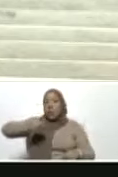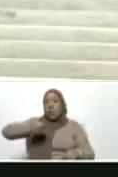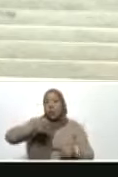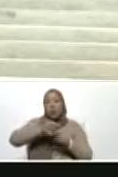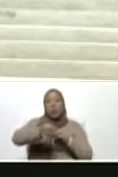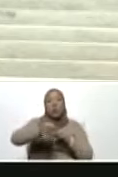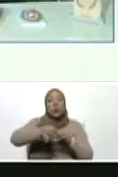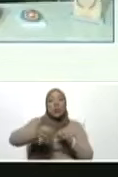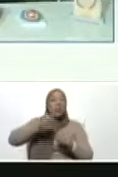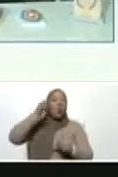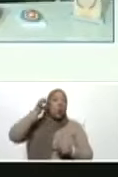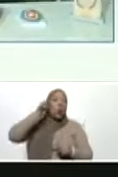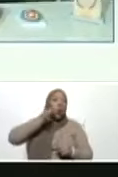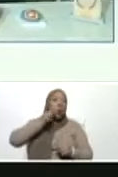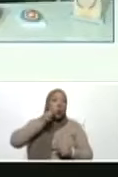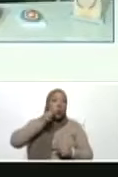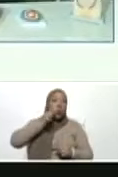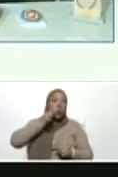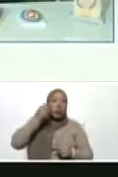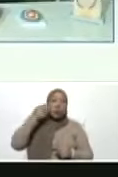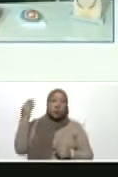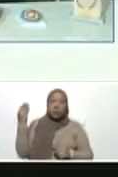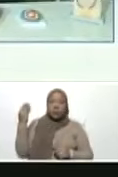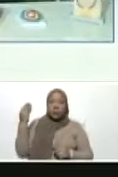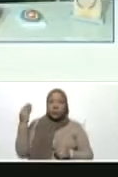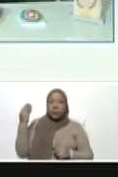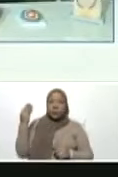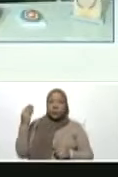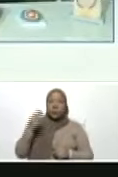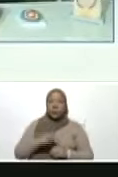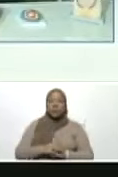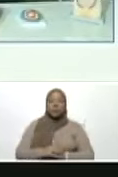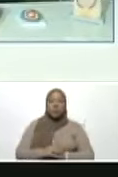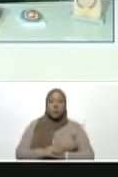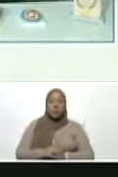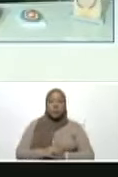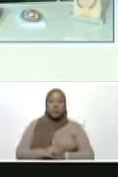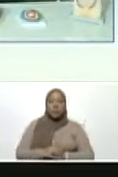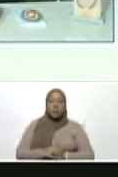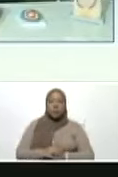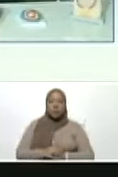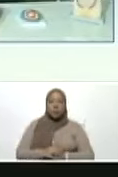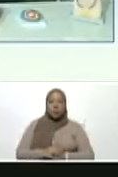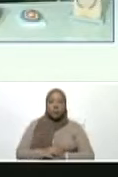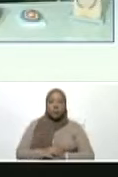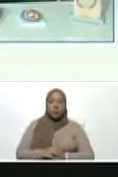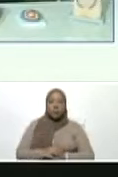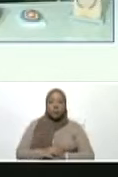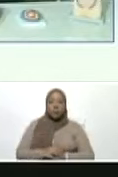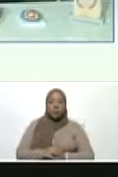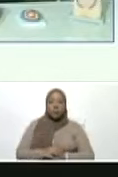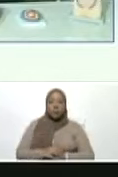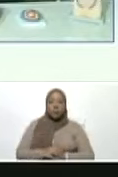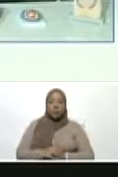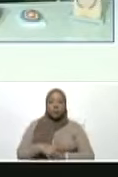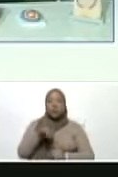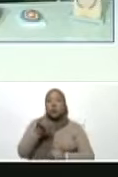municipio Sucre. Allá en la... Mira, por acá llegó un gentío, ¿vale?